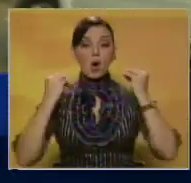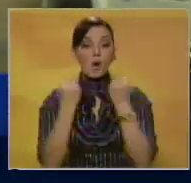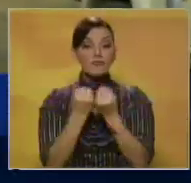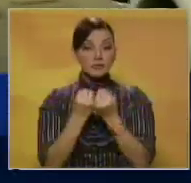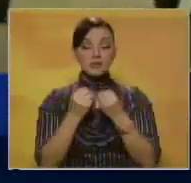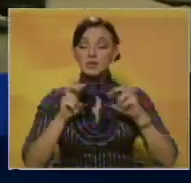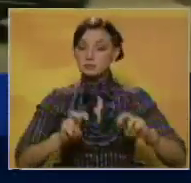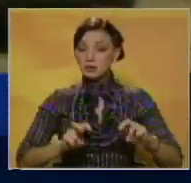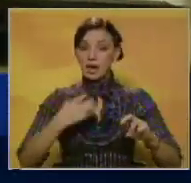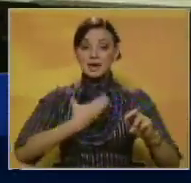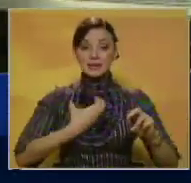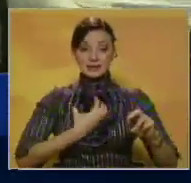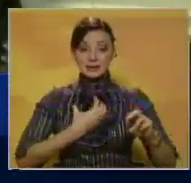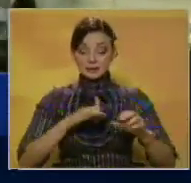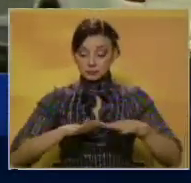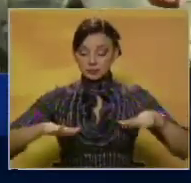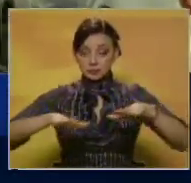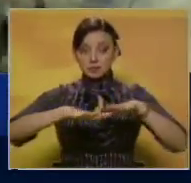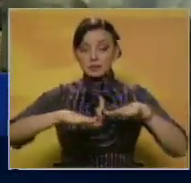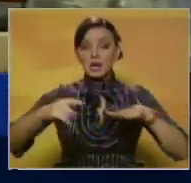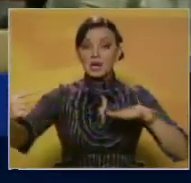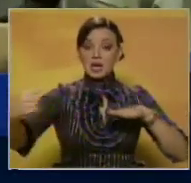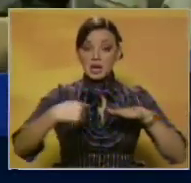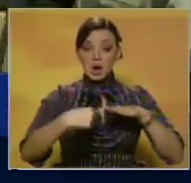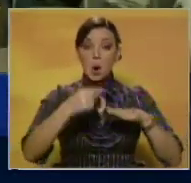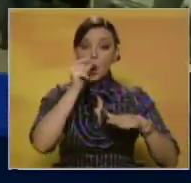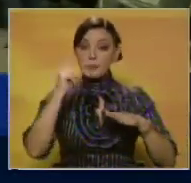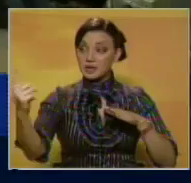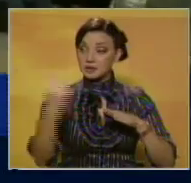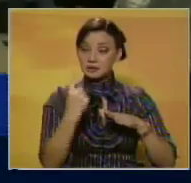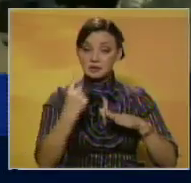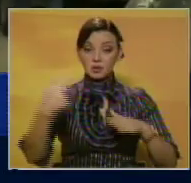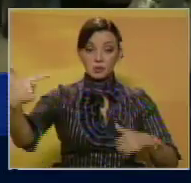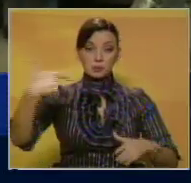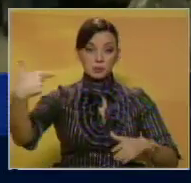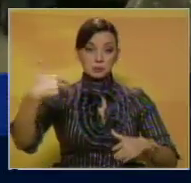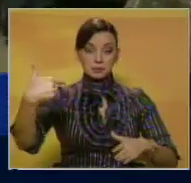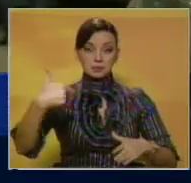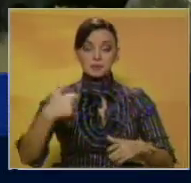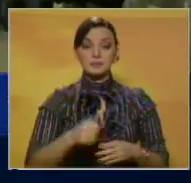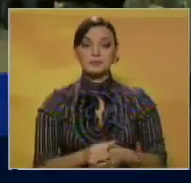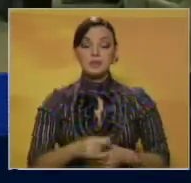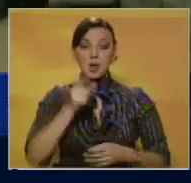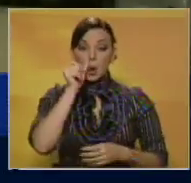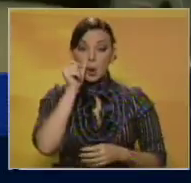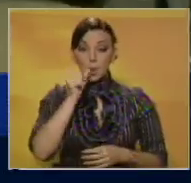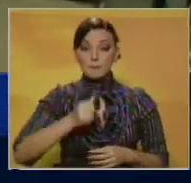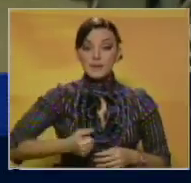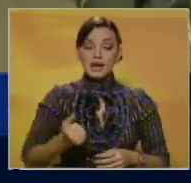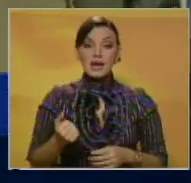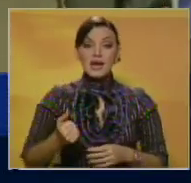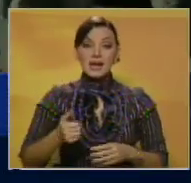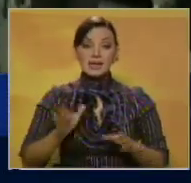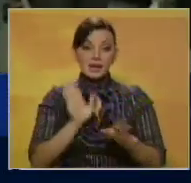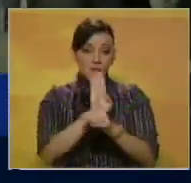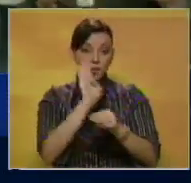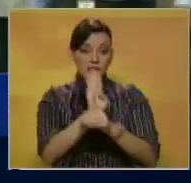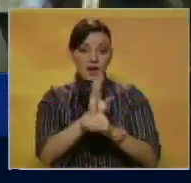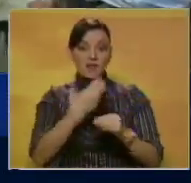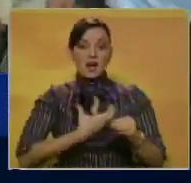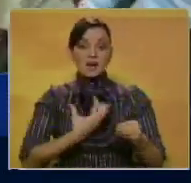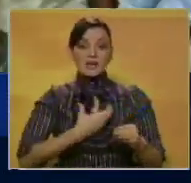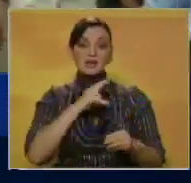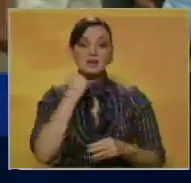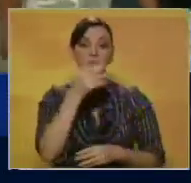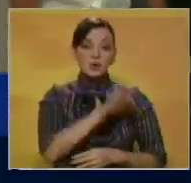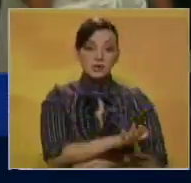de la alcaldía en el área central de la capital. Las autoridades precisaron que el guardaespaldas del alcalde también falleció, mientras que el